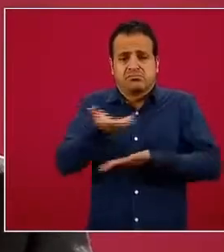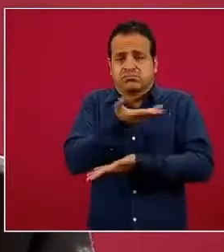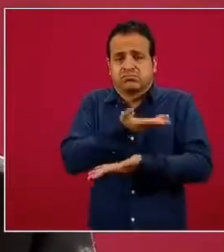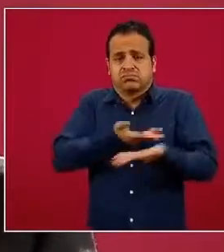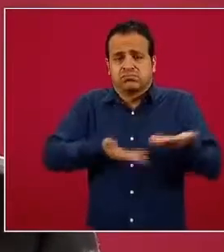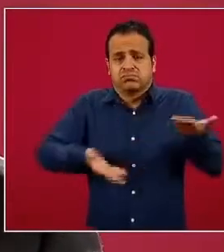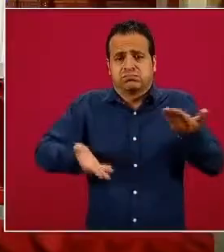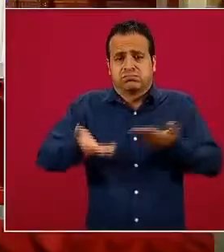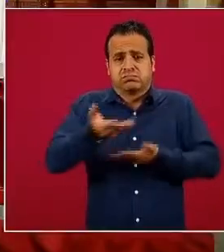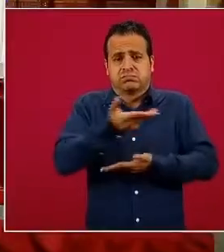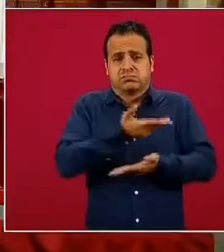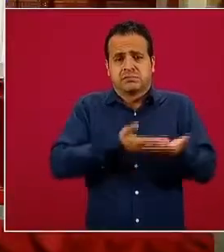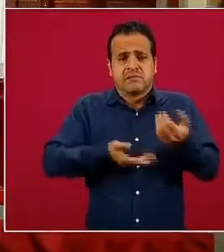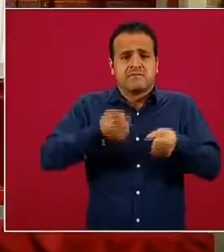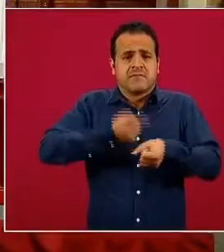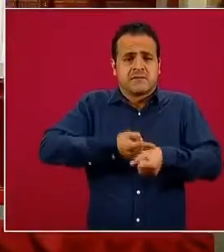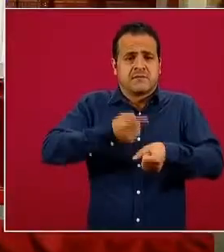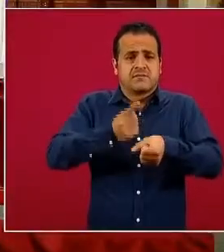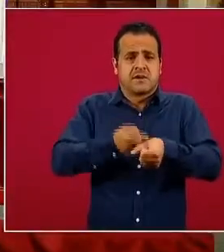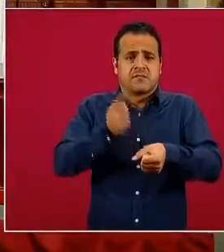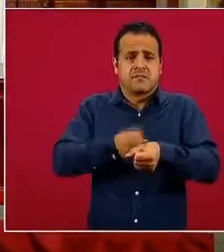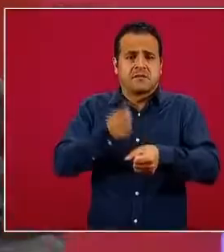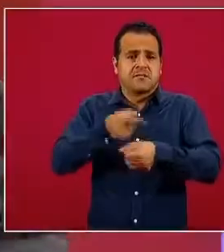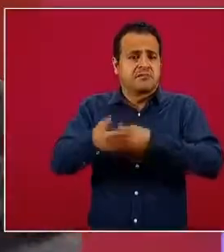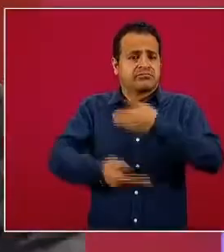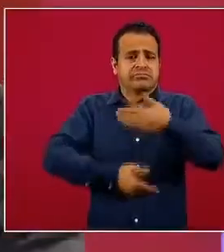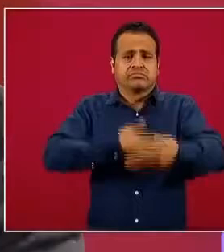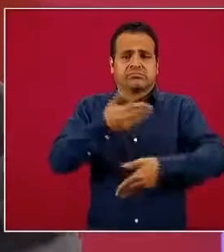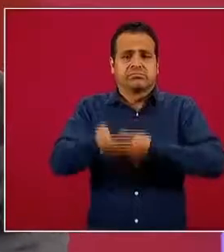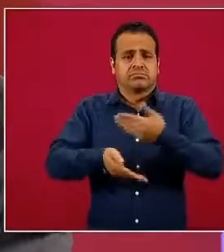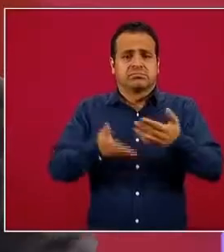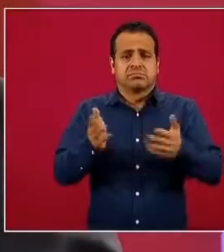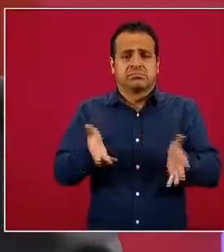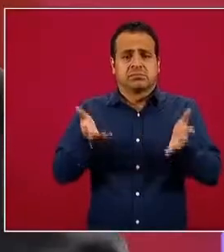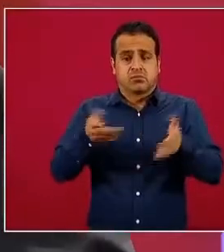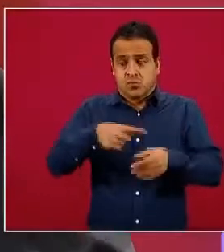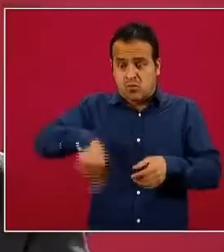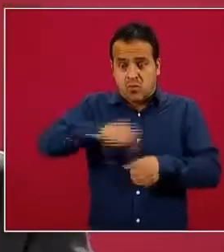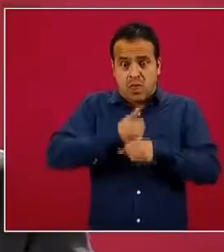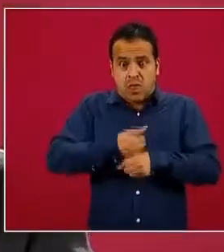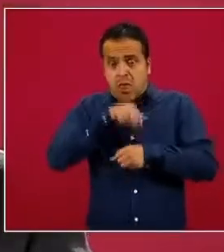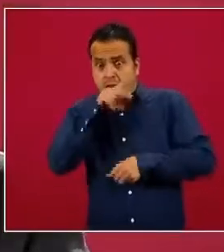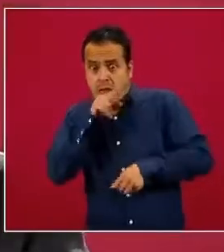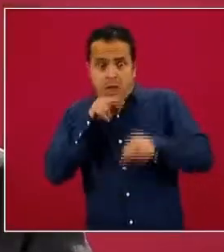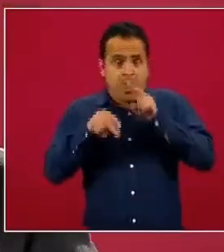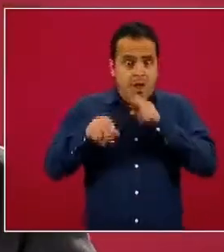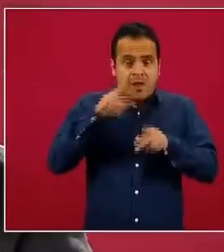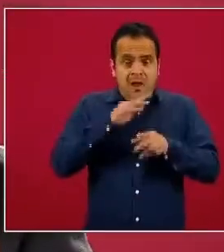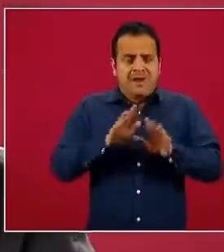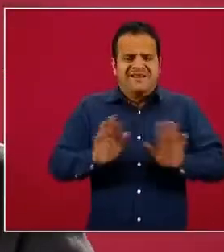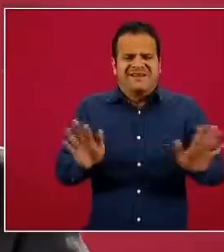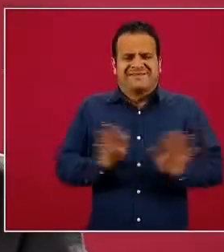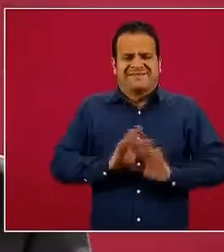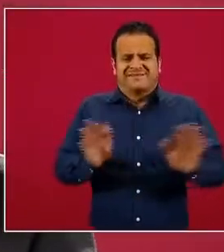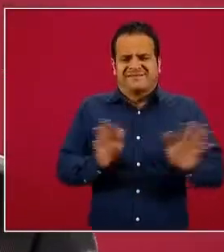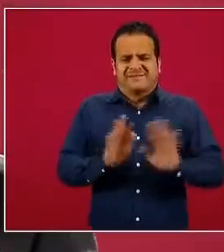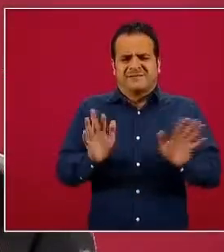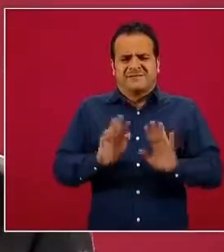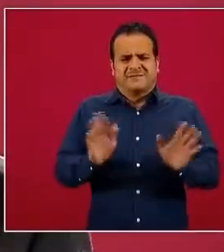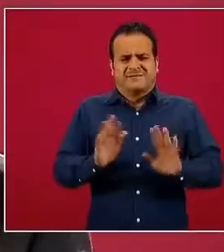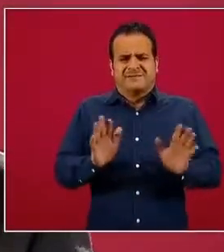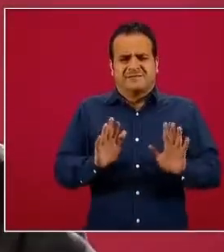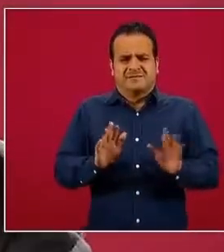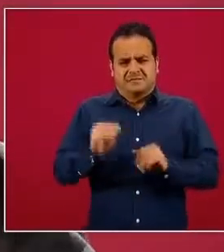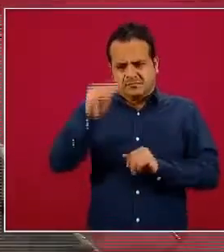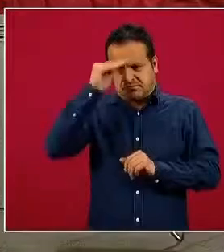buena noticia de esta predicción, que podría angustiarnos, no se angustie, puede llevarle a desazón pensar que aquí en la